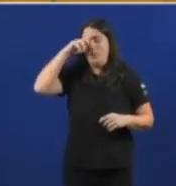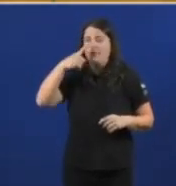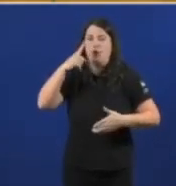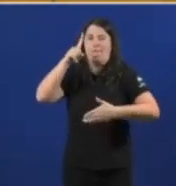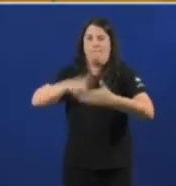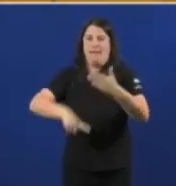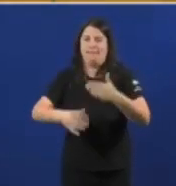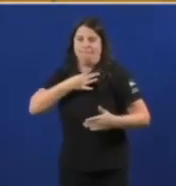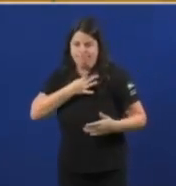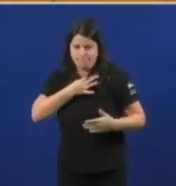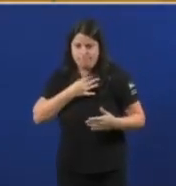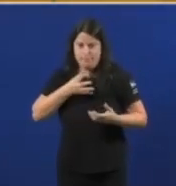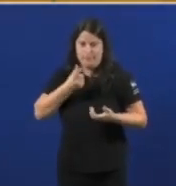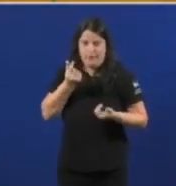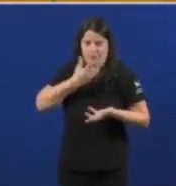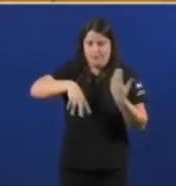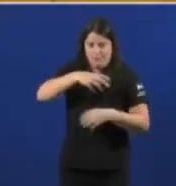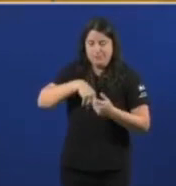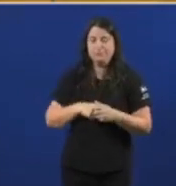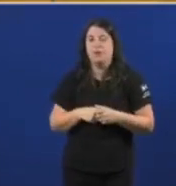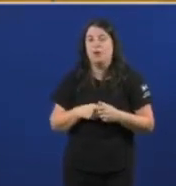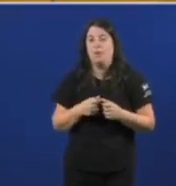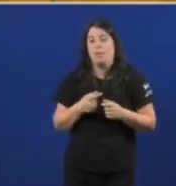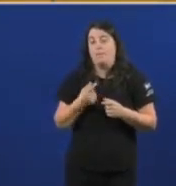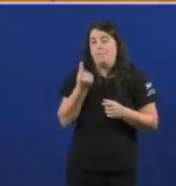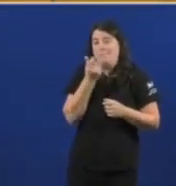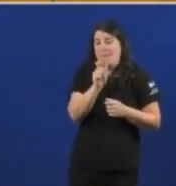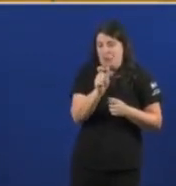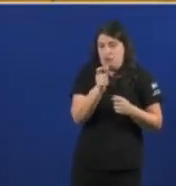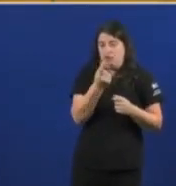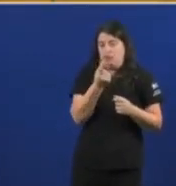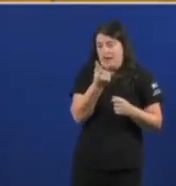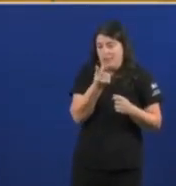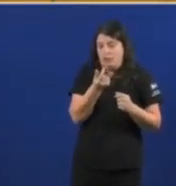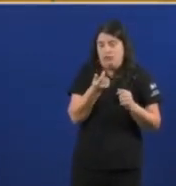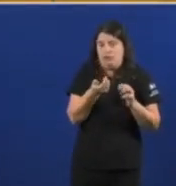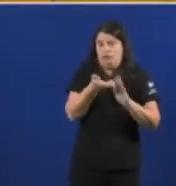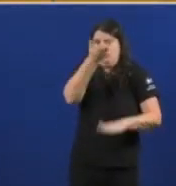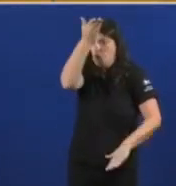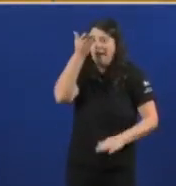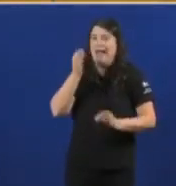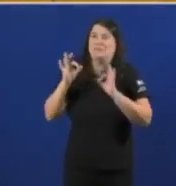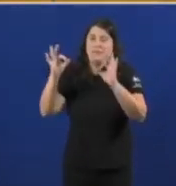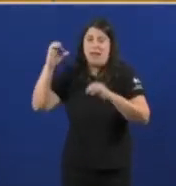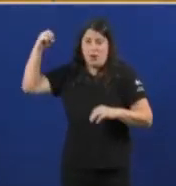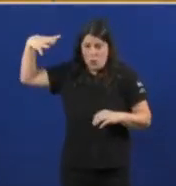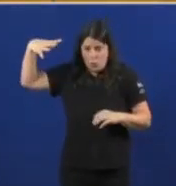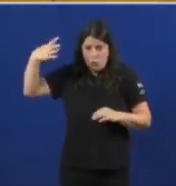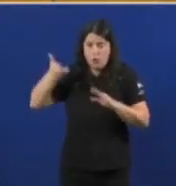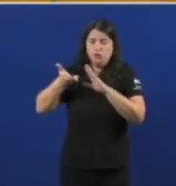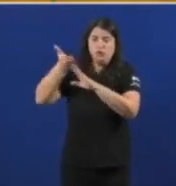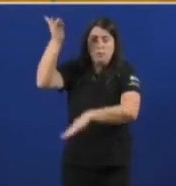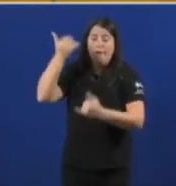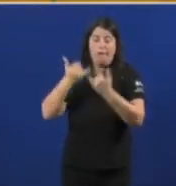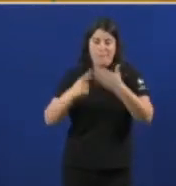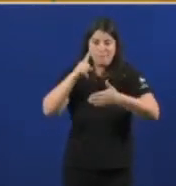como comprenderá, coa subida de precios, en particular a da factura da luz, eso está facendo que chegar a fin de